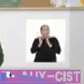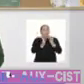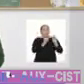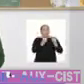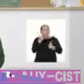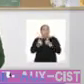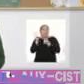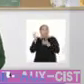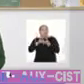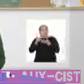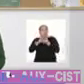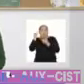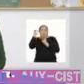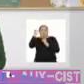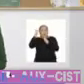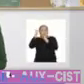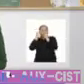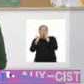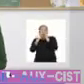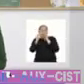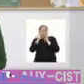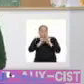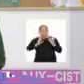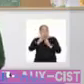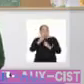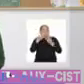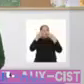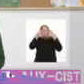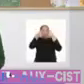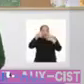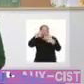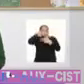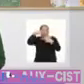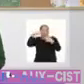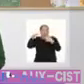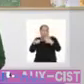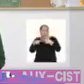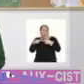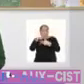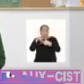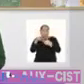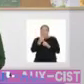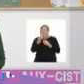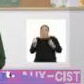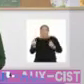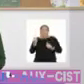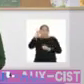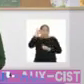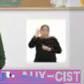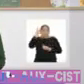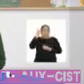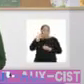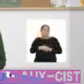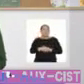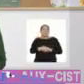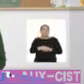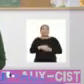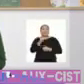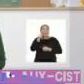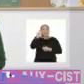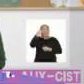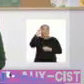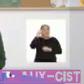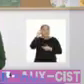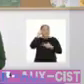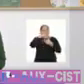importancia. Trata de enfocarte en tres. Tener muchos te puede confundir. Y siempre considera que al